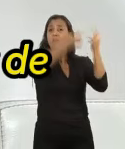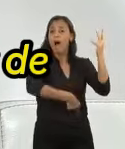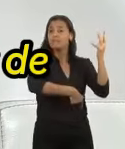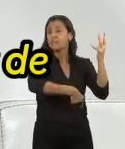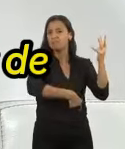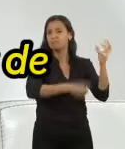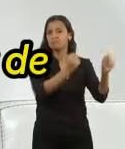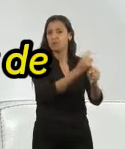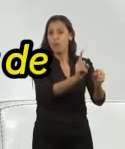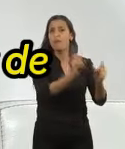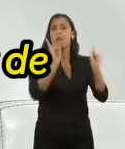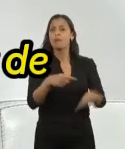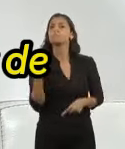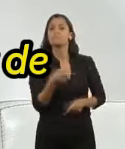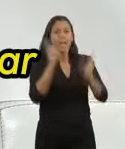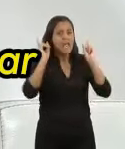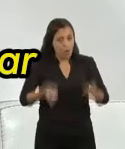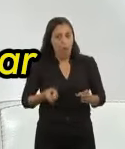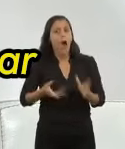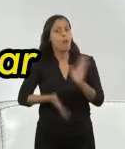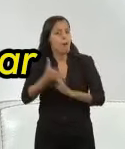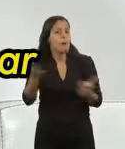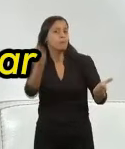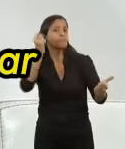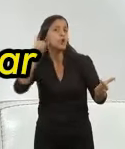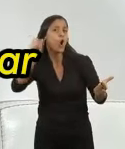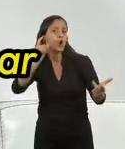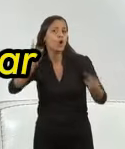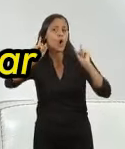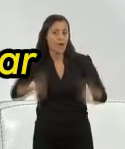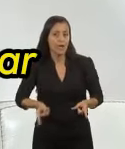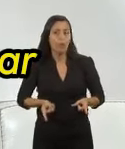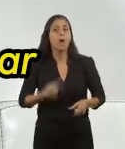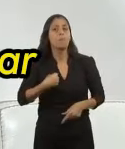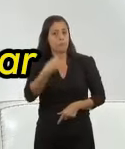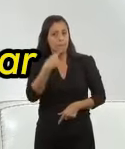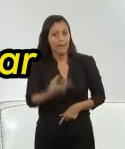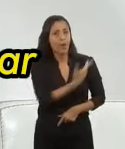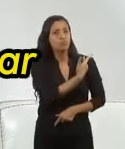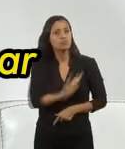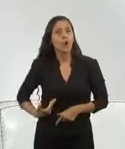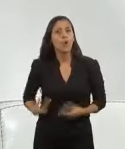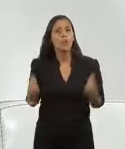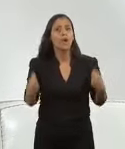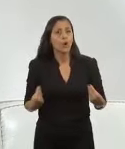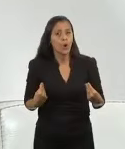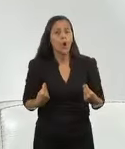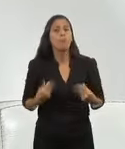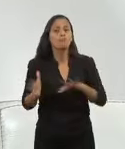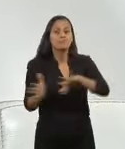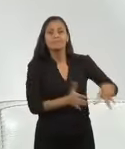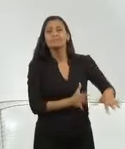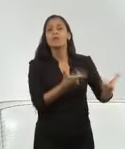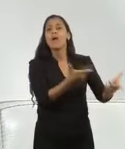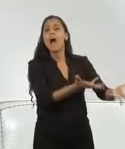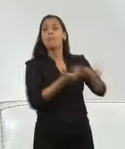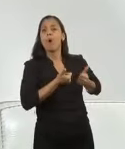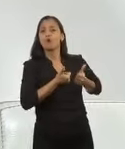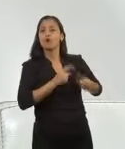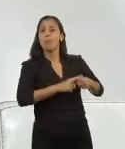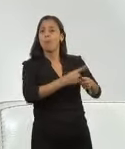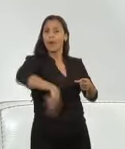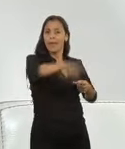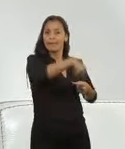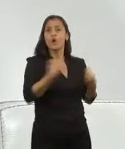lar todo a pesar de la política pregunta cómo se gobierna a pesar de la política sin la política y la